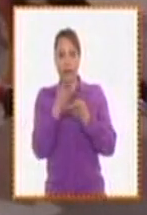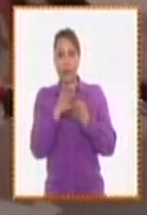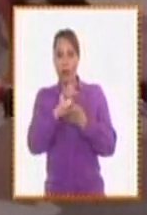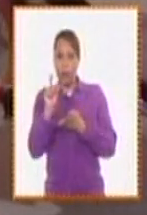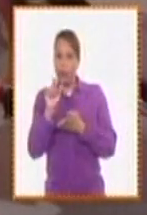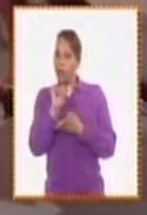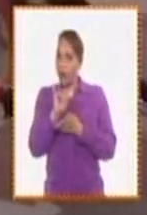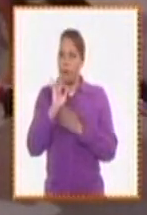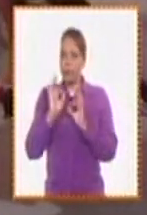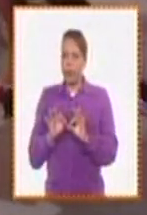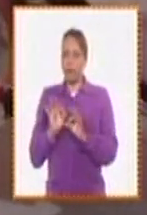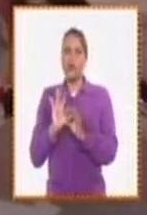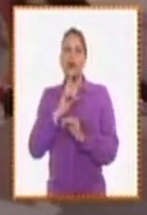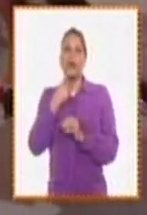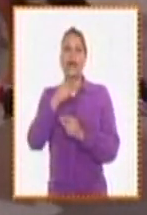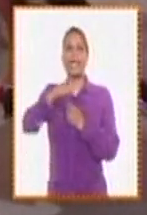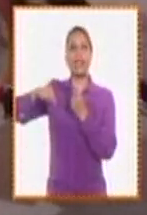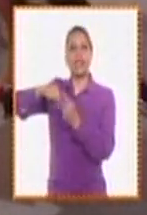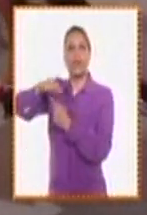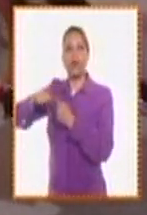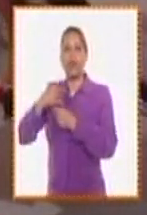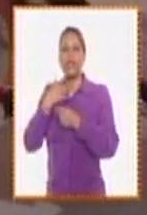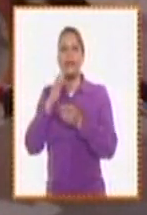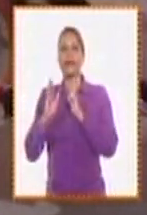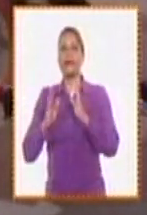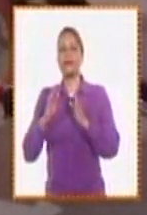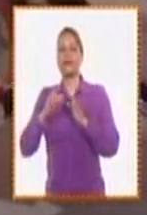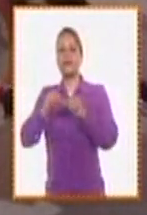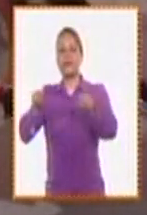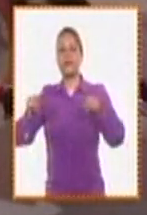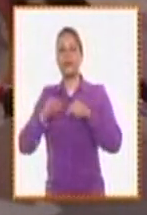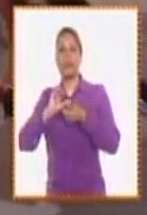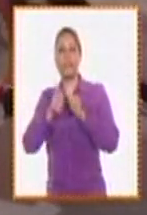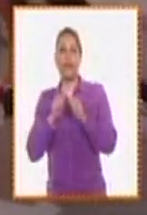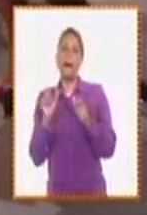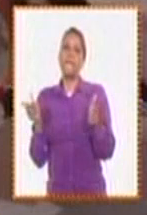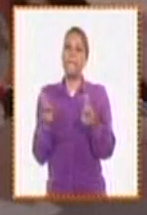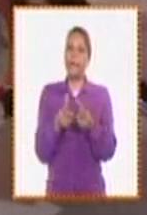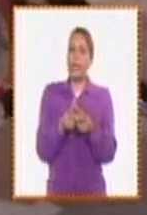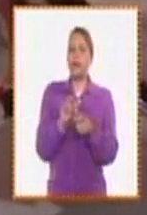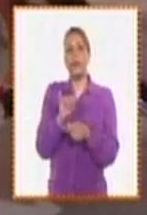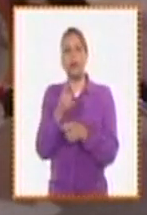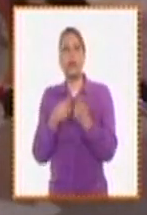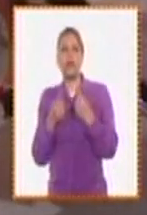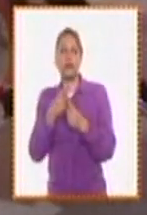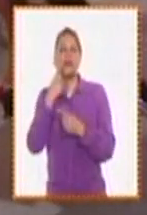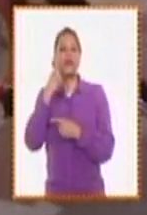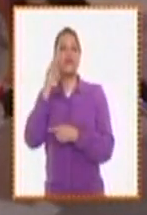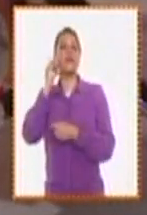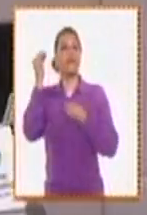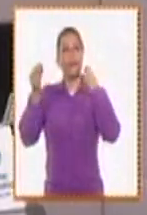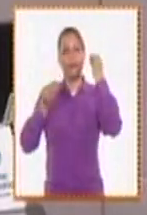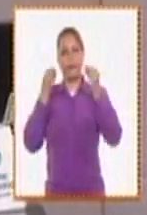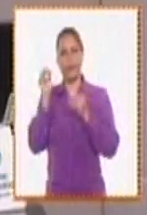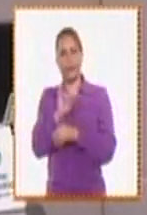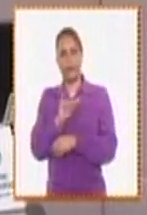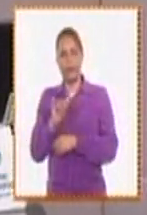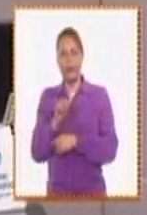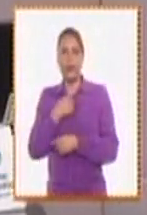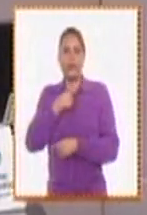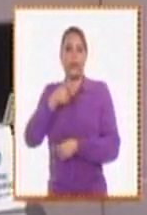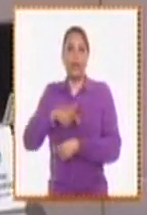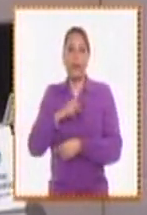las escuelas o en su alrededor, en las áreas deportivas, que son mínimos, pero a nosotros un hecho nos preocupa y nos ocupa. Por tanto, al tener un